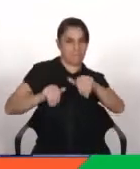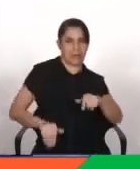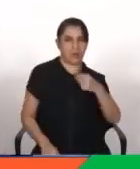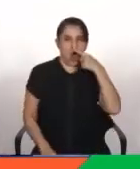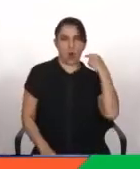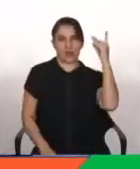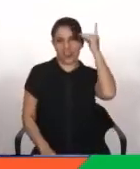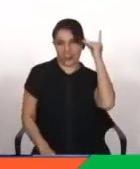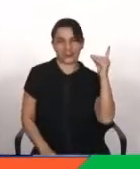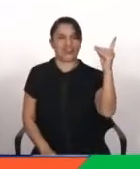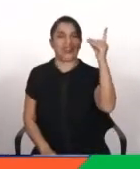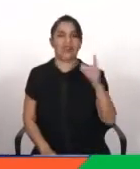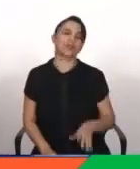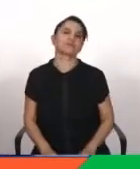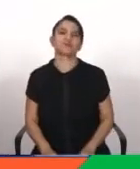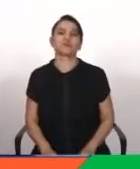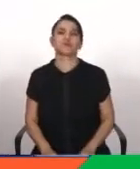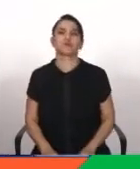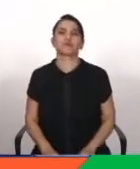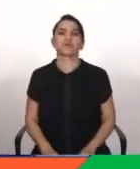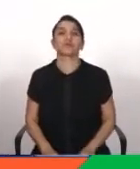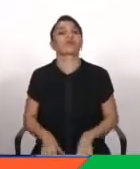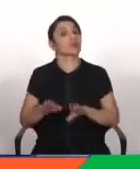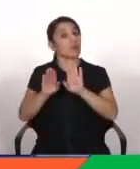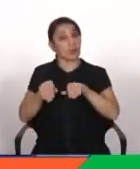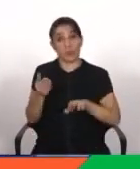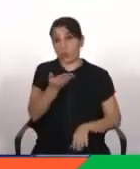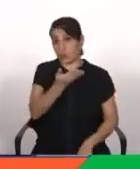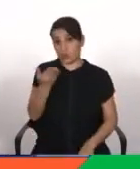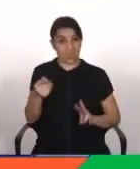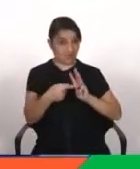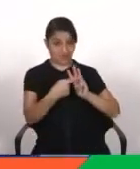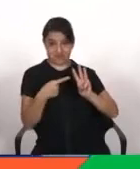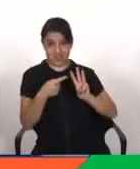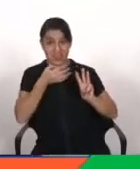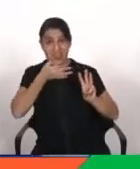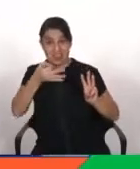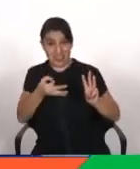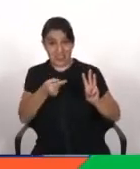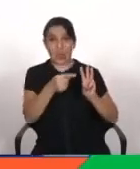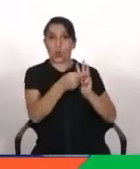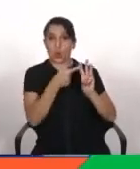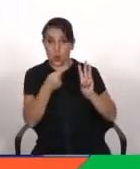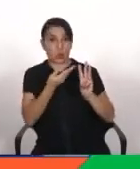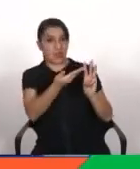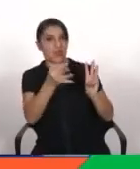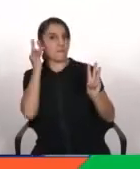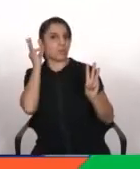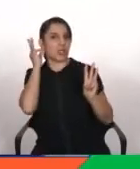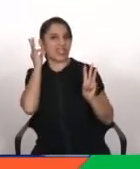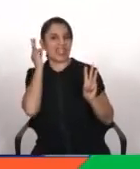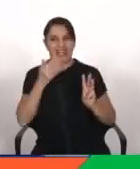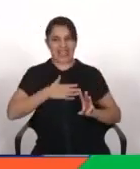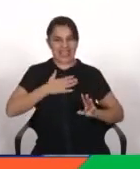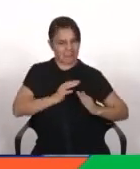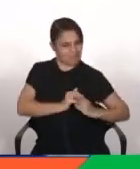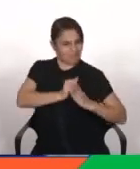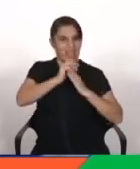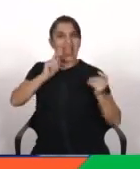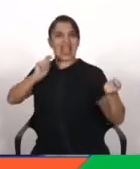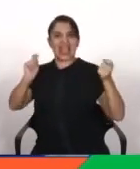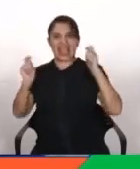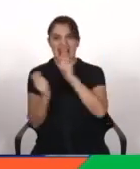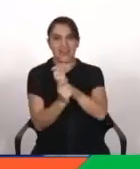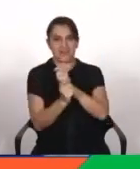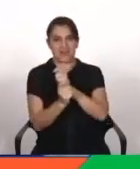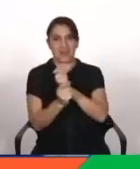Y justamente como mencionan, esto tiene que ir cambiando, y ustedes son agentes de cambio directamente. Ustedes inspiran constantemente a